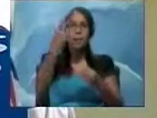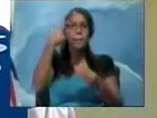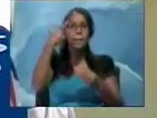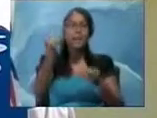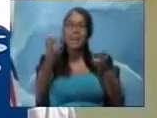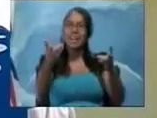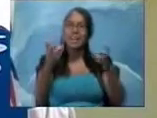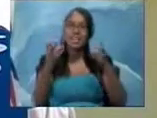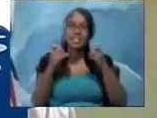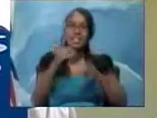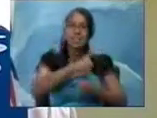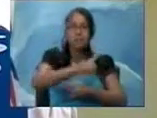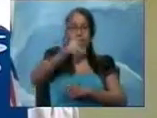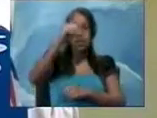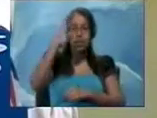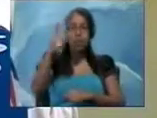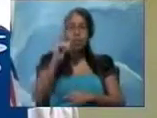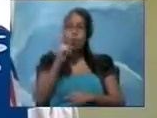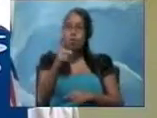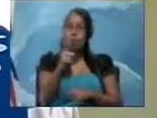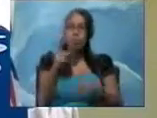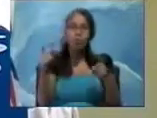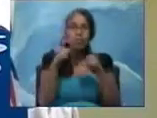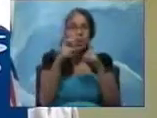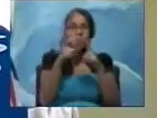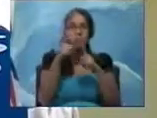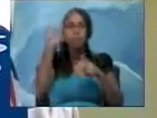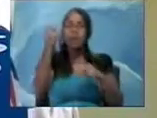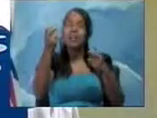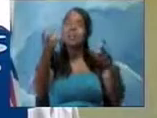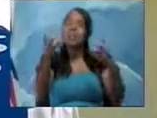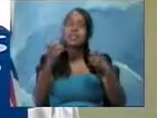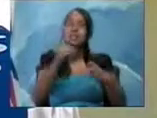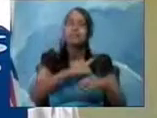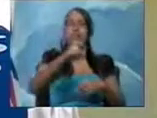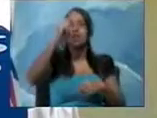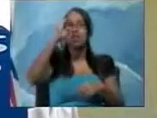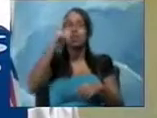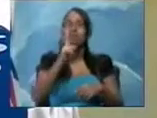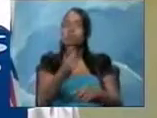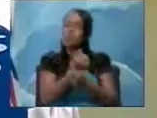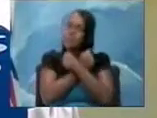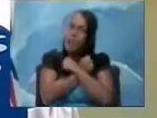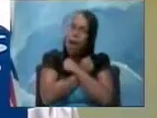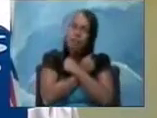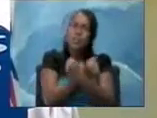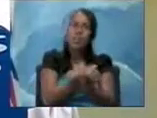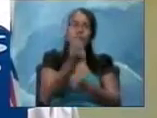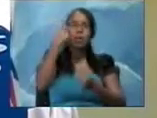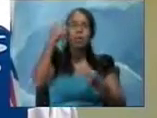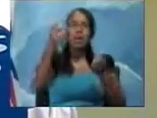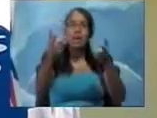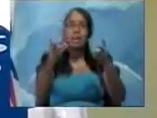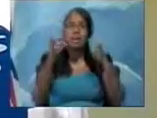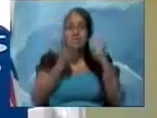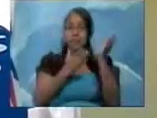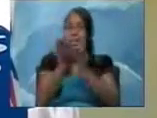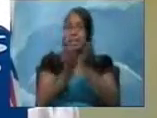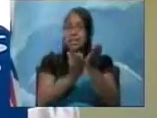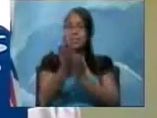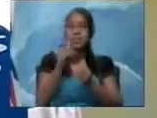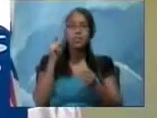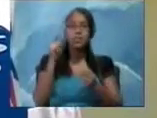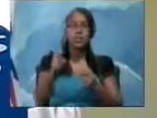recibir de Dios una palabra para recibir de Dios un abrazo para recibir en el servicio